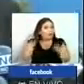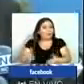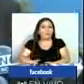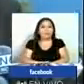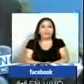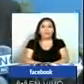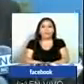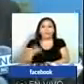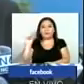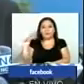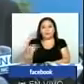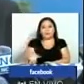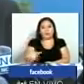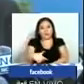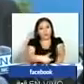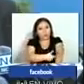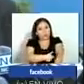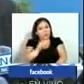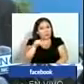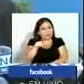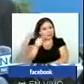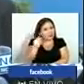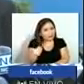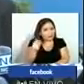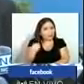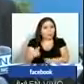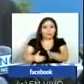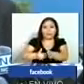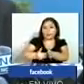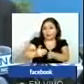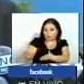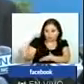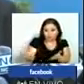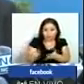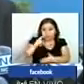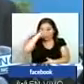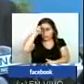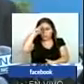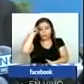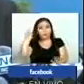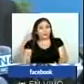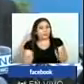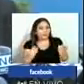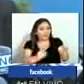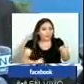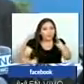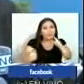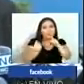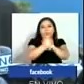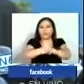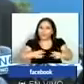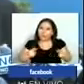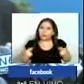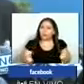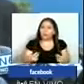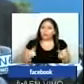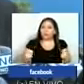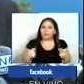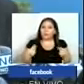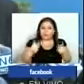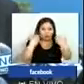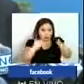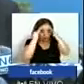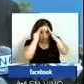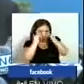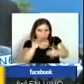Esperábamos que el hospital comience a funcionar en estos días que continúan. El objetivo es que de manera inmediata se esté dando la atención.